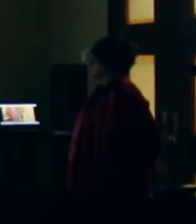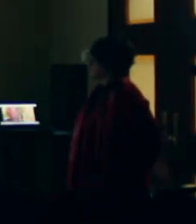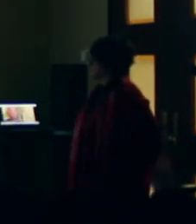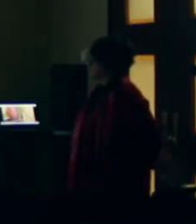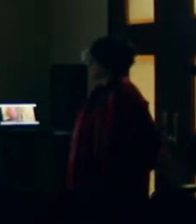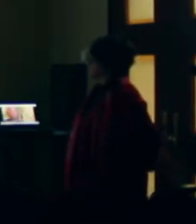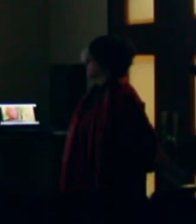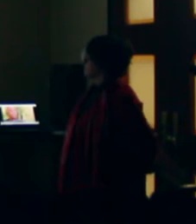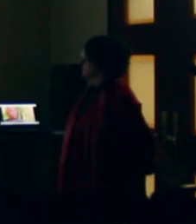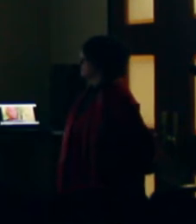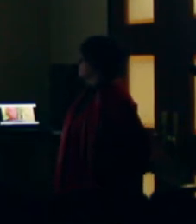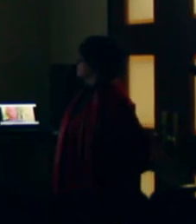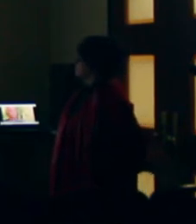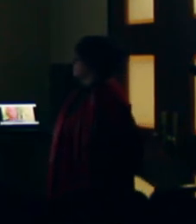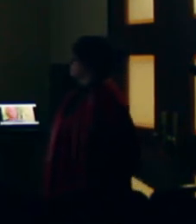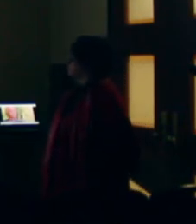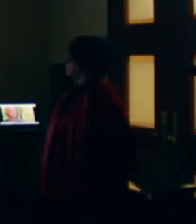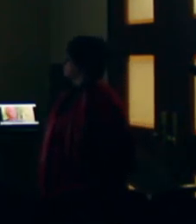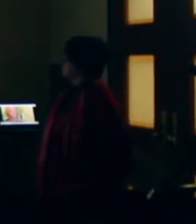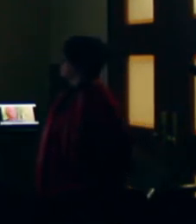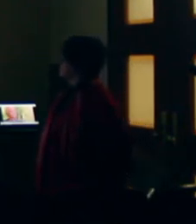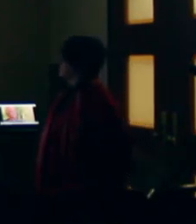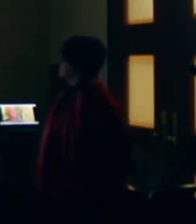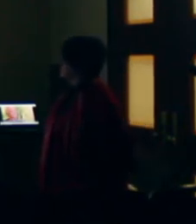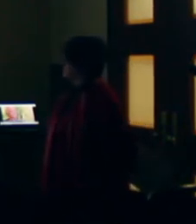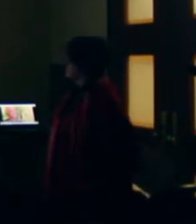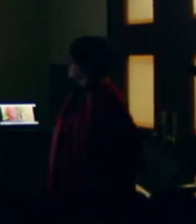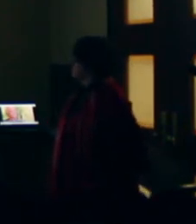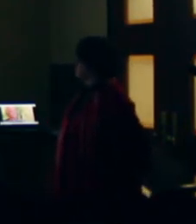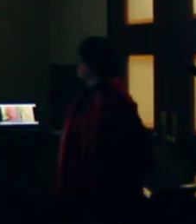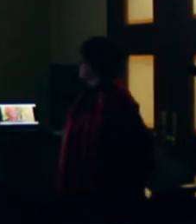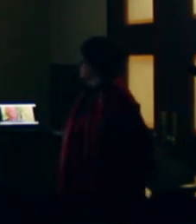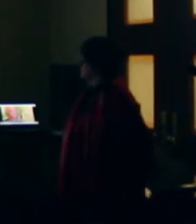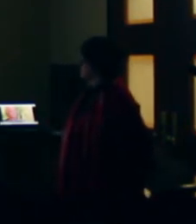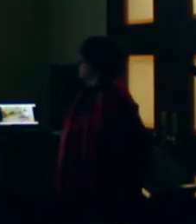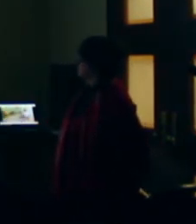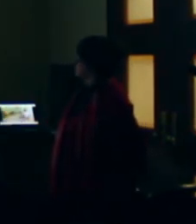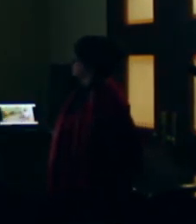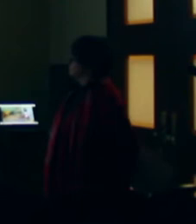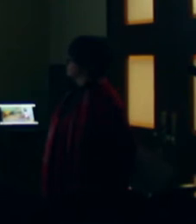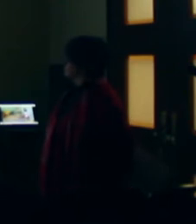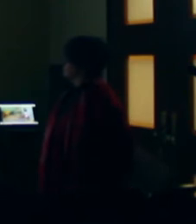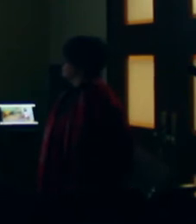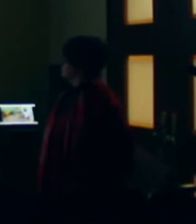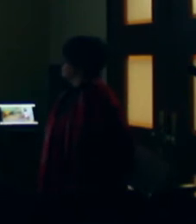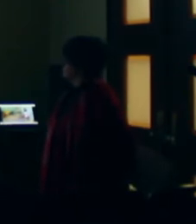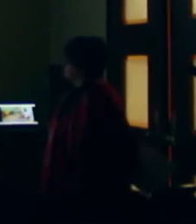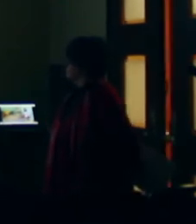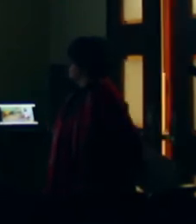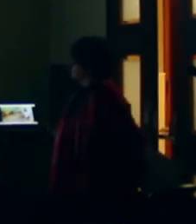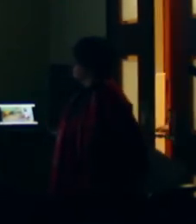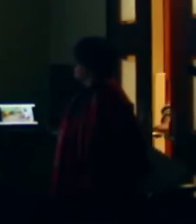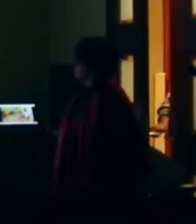mucho por hacer, pero hemos contribuido un poquito a devolver la memoria